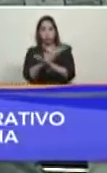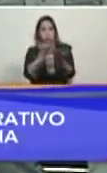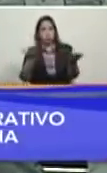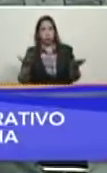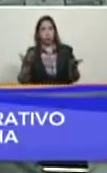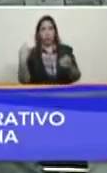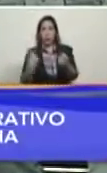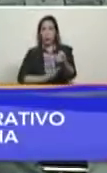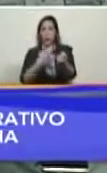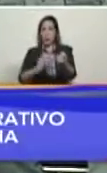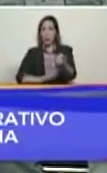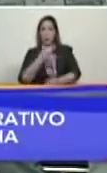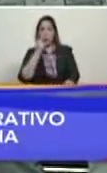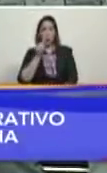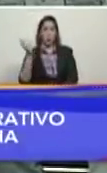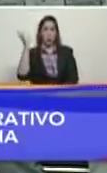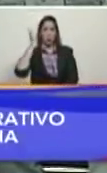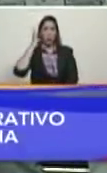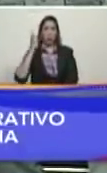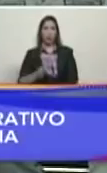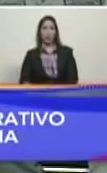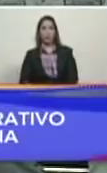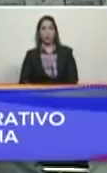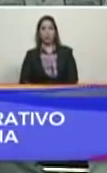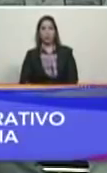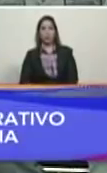hermanos y hermanas de la Fuerza Armada Nacional Bolivariana.